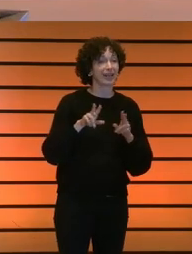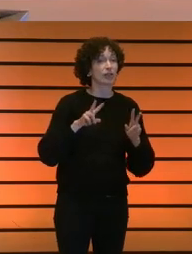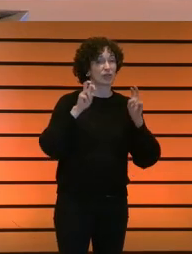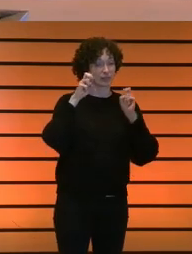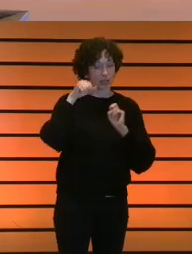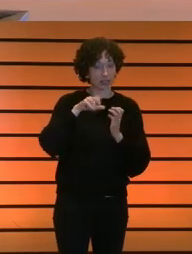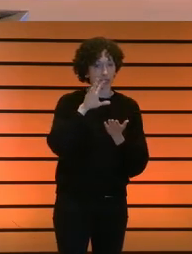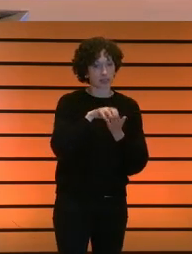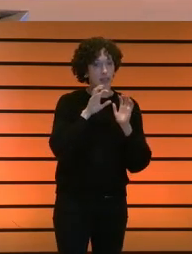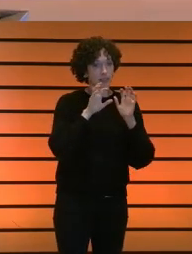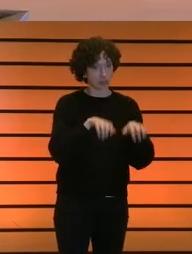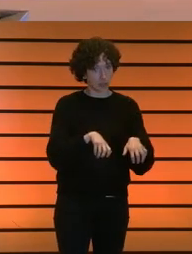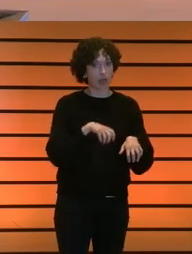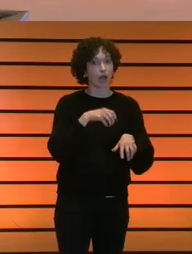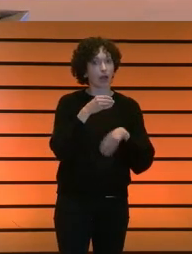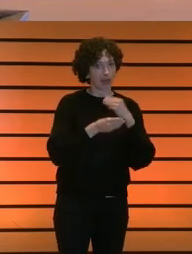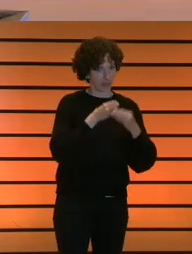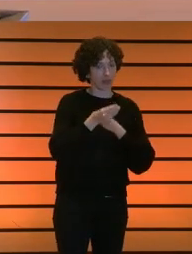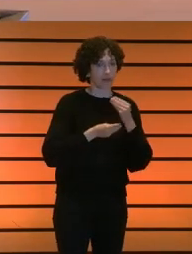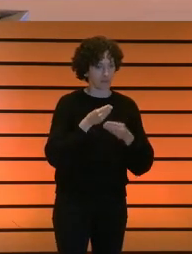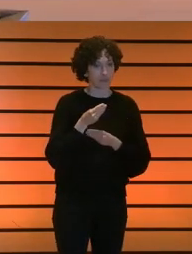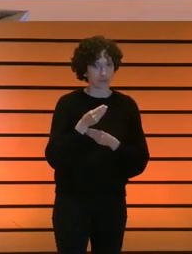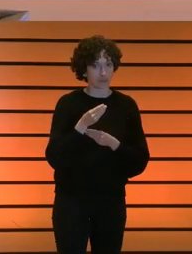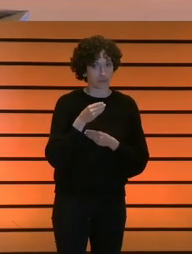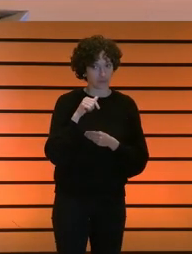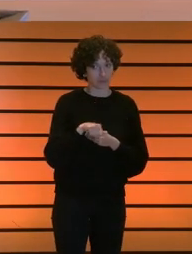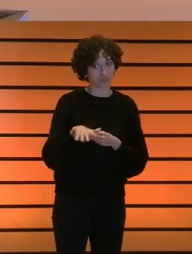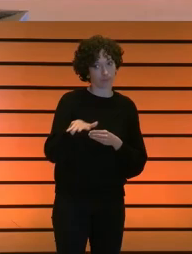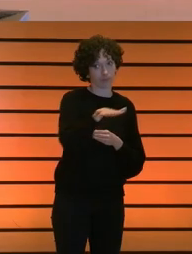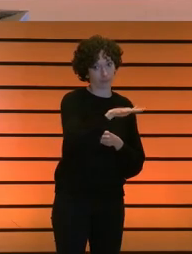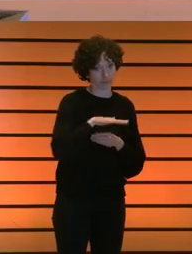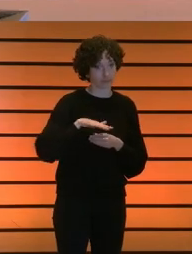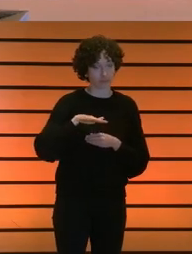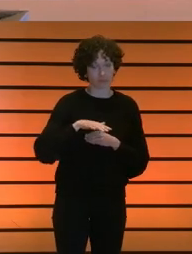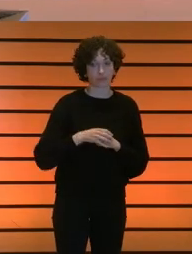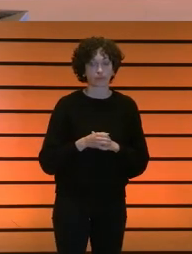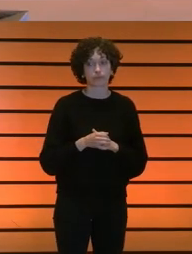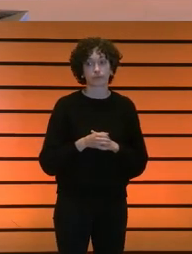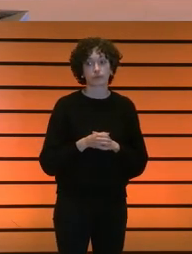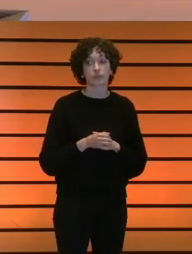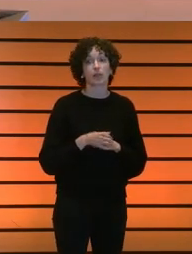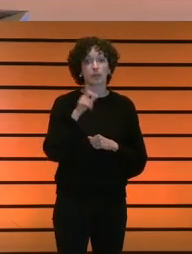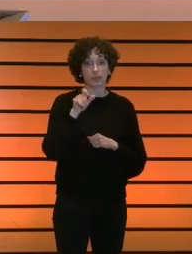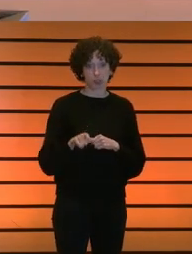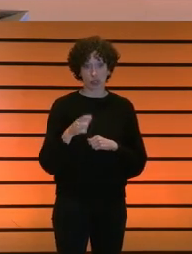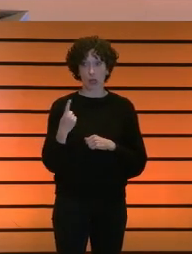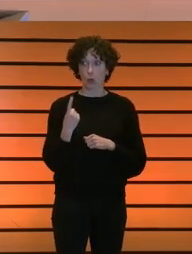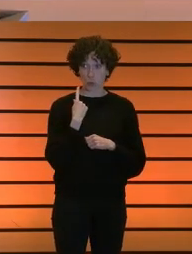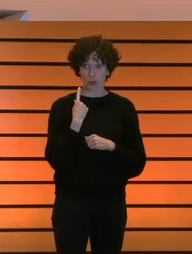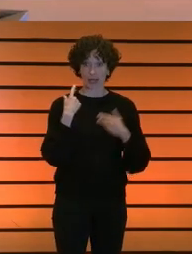Castilla y león está desplegando en su territorio no y uno de los artífices